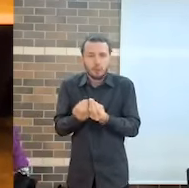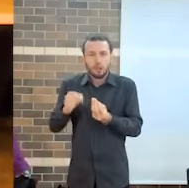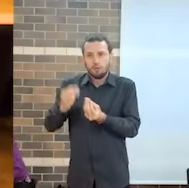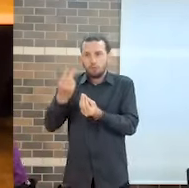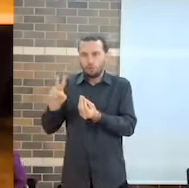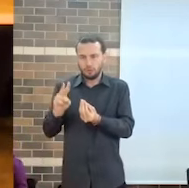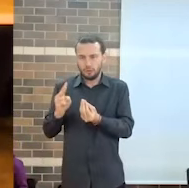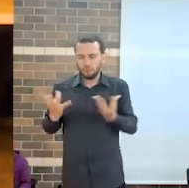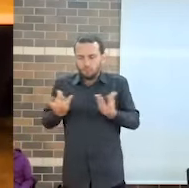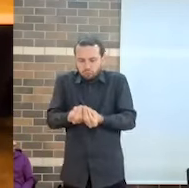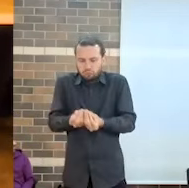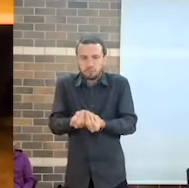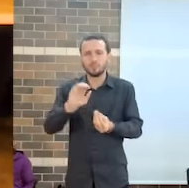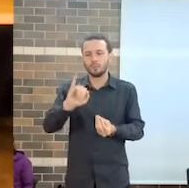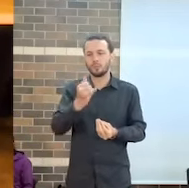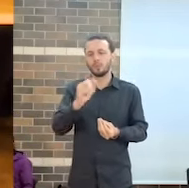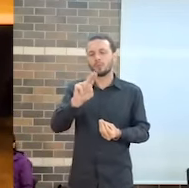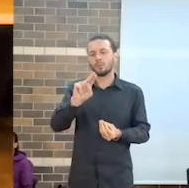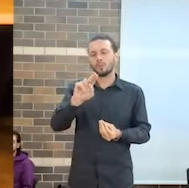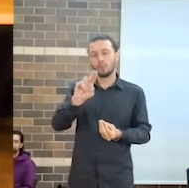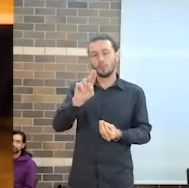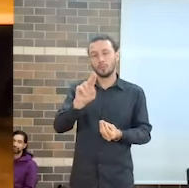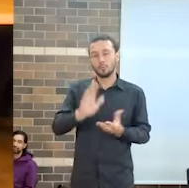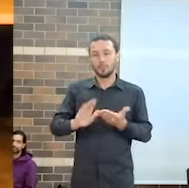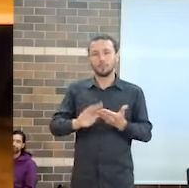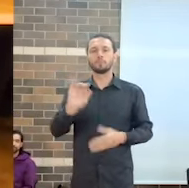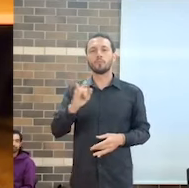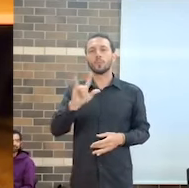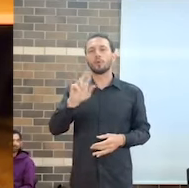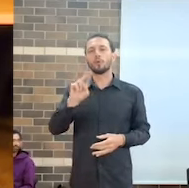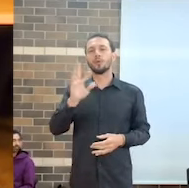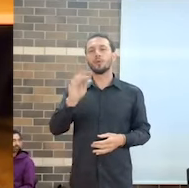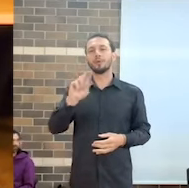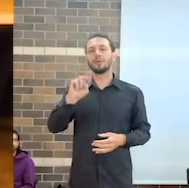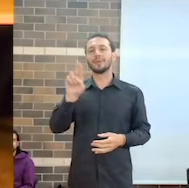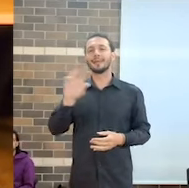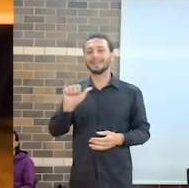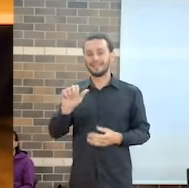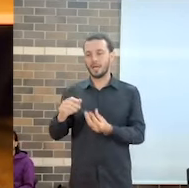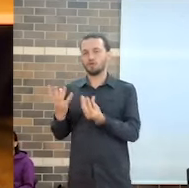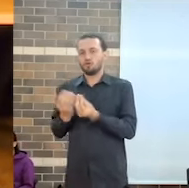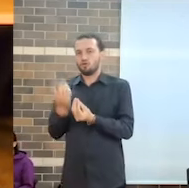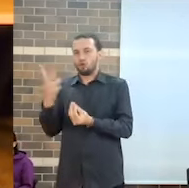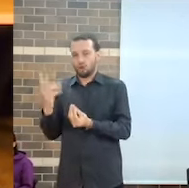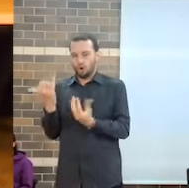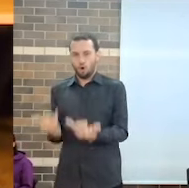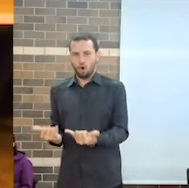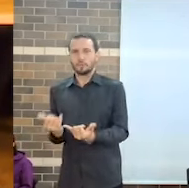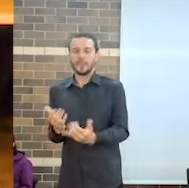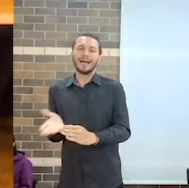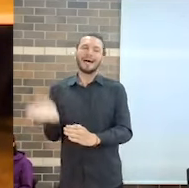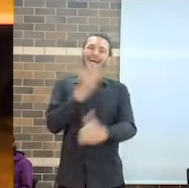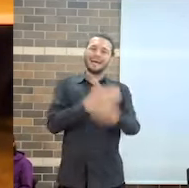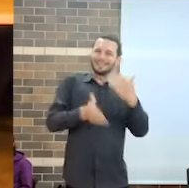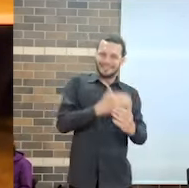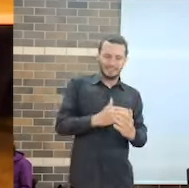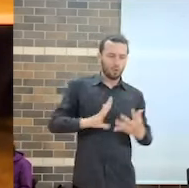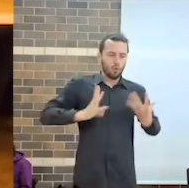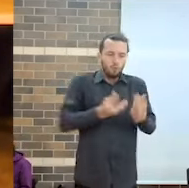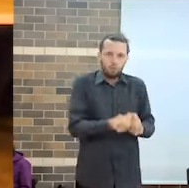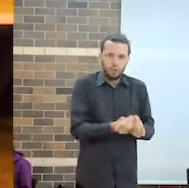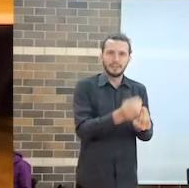12. eh, Hablarles que la juntanza 10 fue sobre barreras físicas